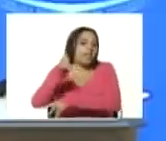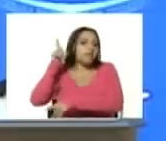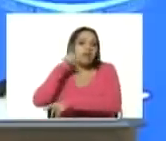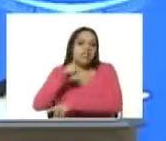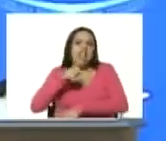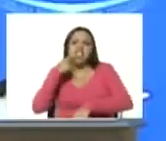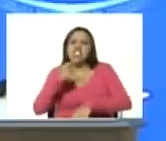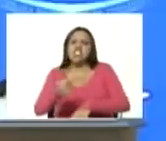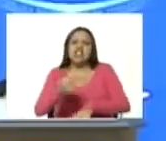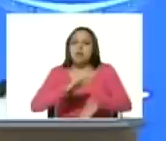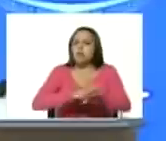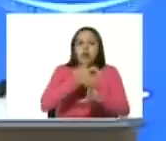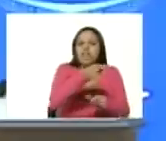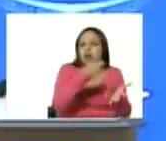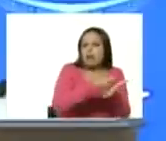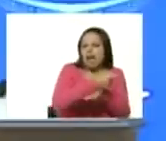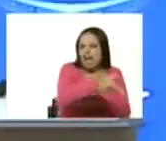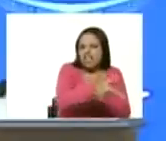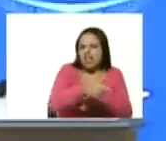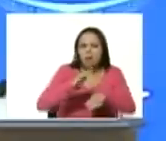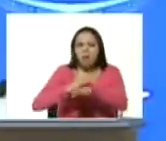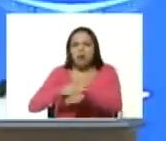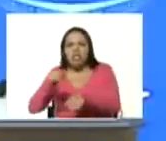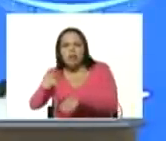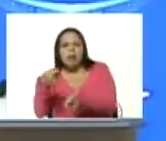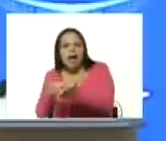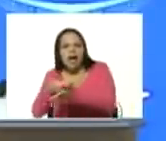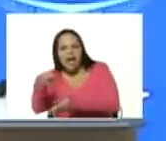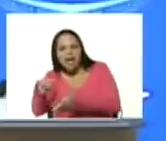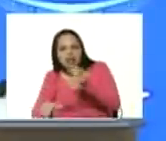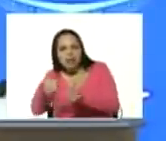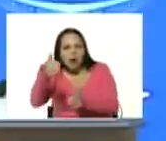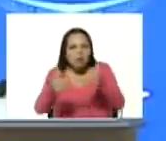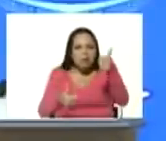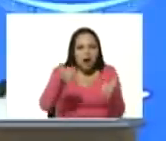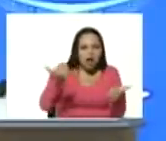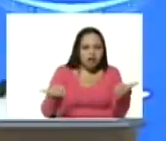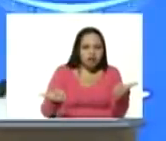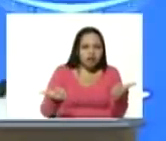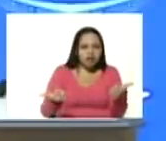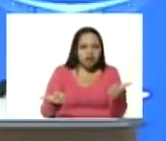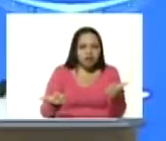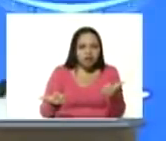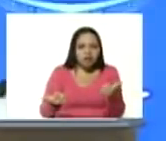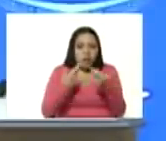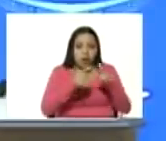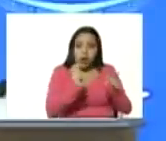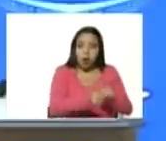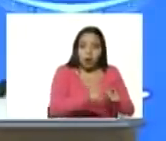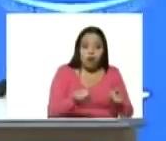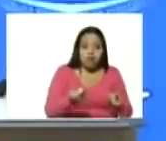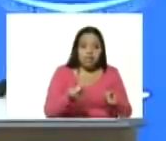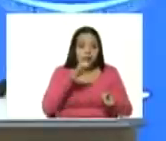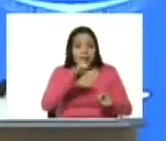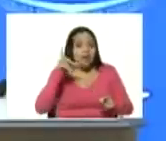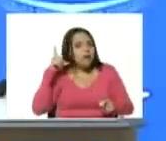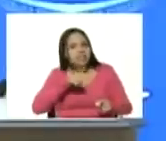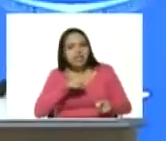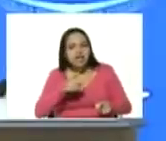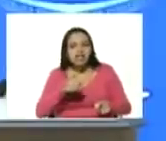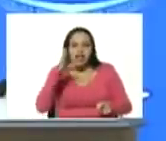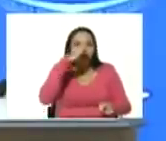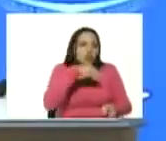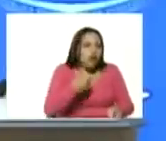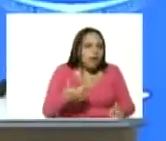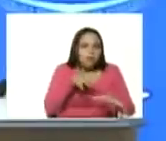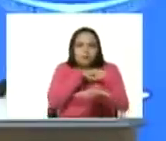por qué le pagan tanto a este, por qué le pagan tanto a este otro. Fíjense los llamados magistrados de Narnia, que ya no existen, que la